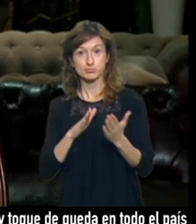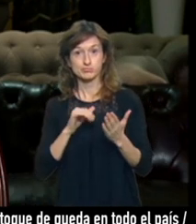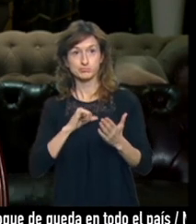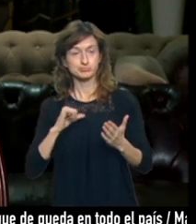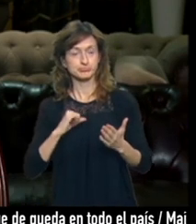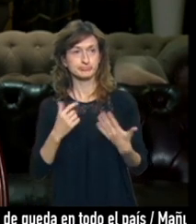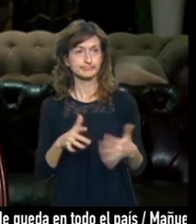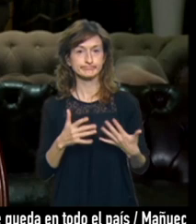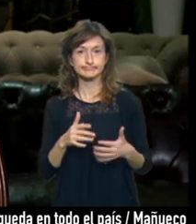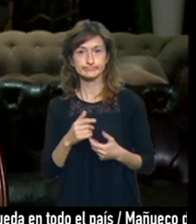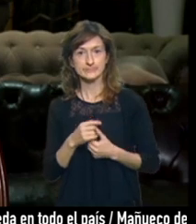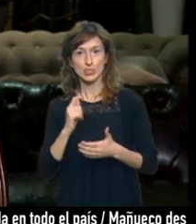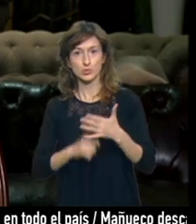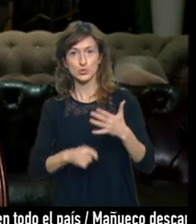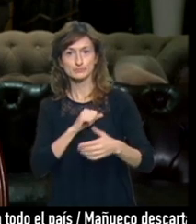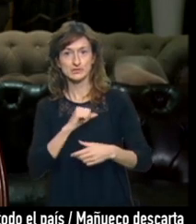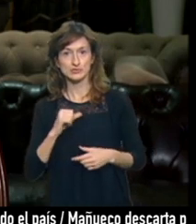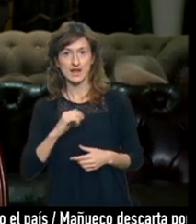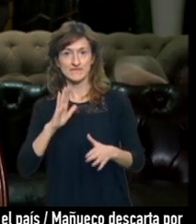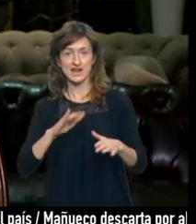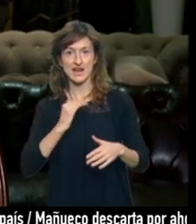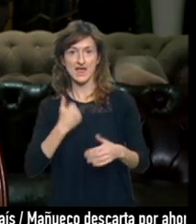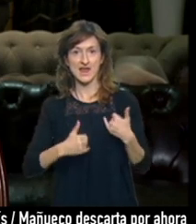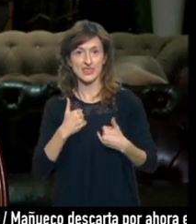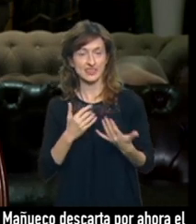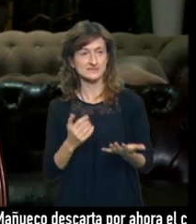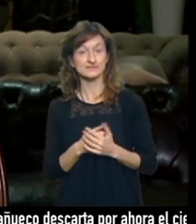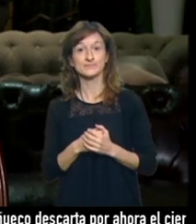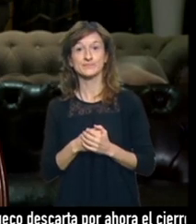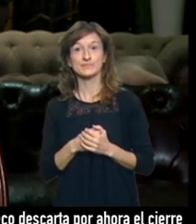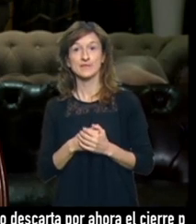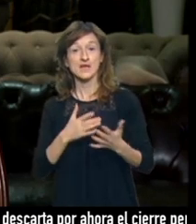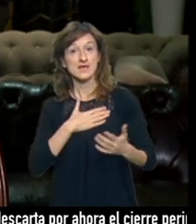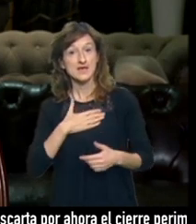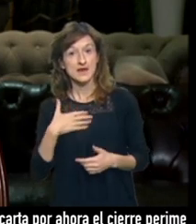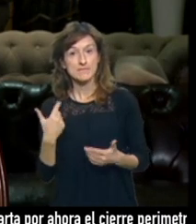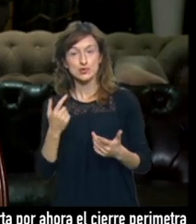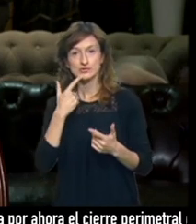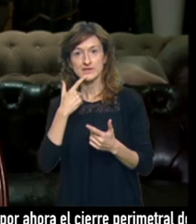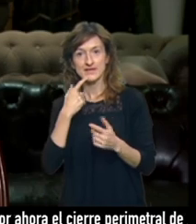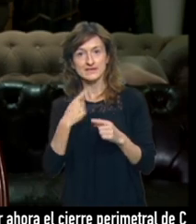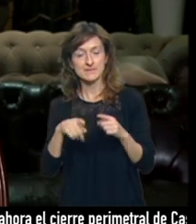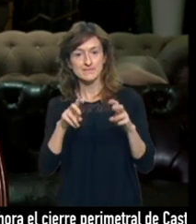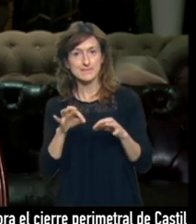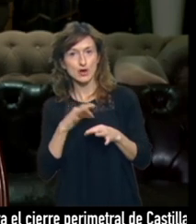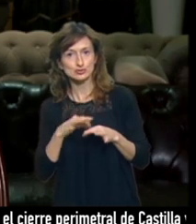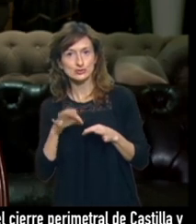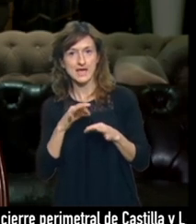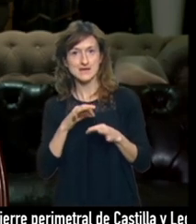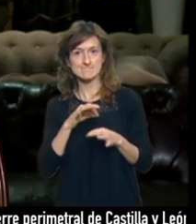términos muy agrios y personales dejan heridas, y ahora se trata de intentar coser,